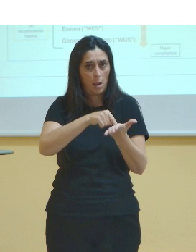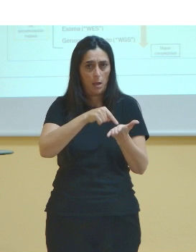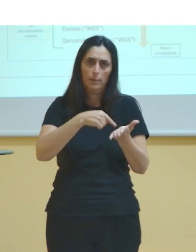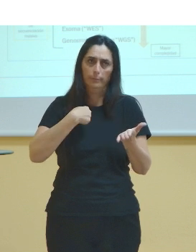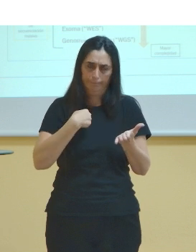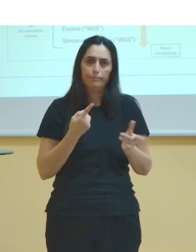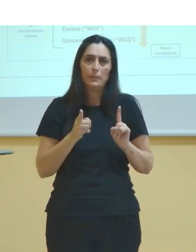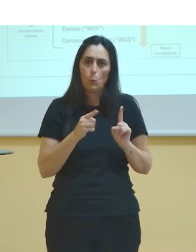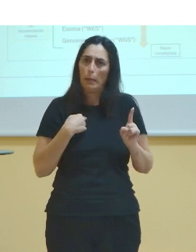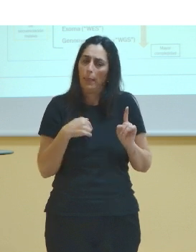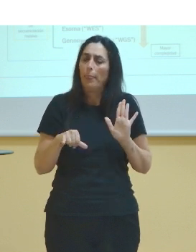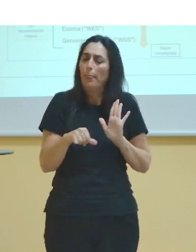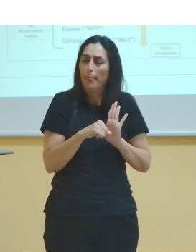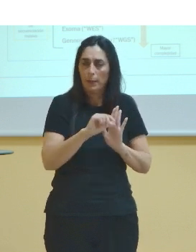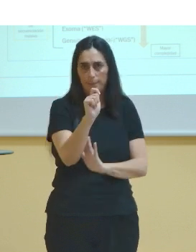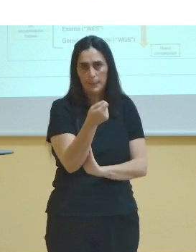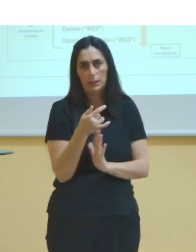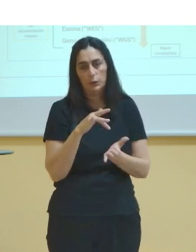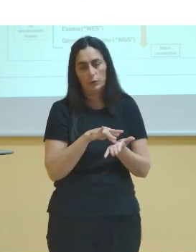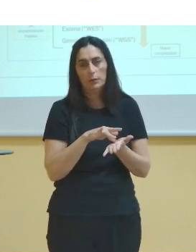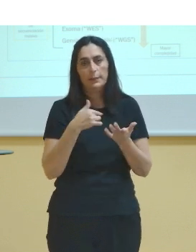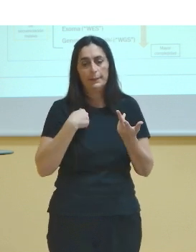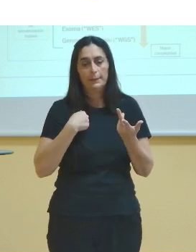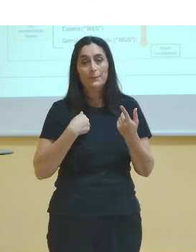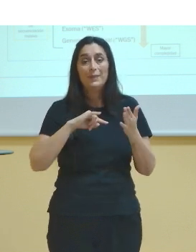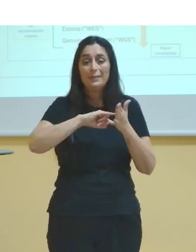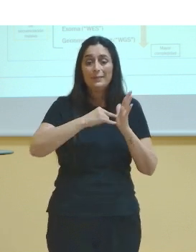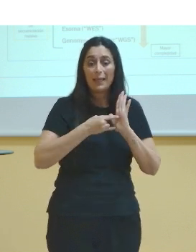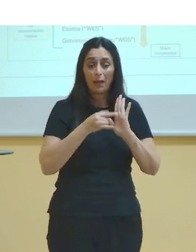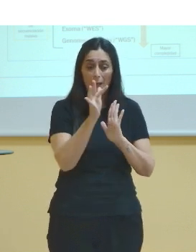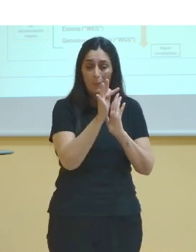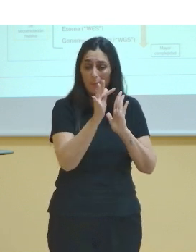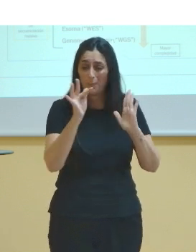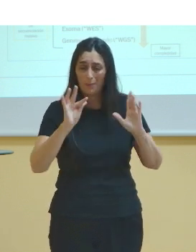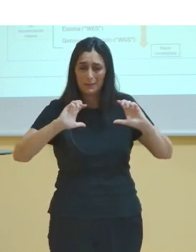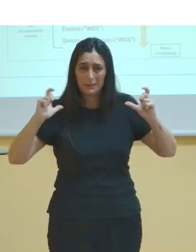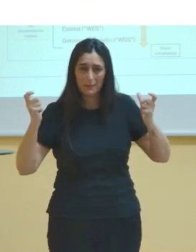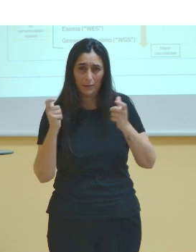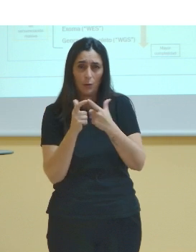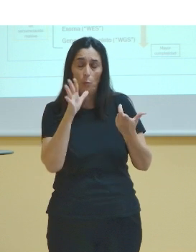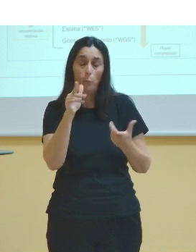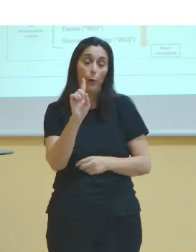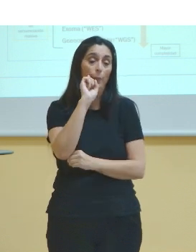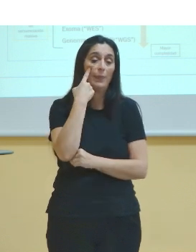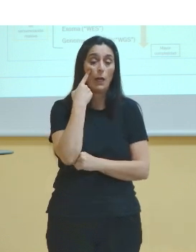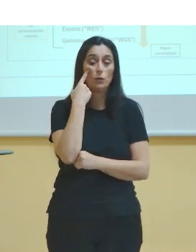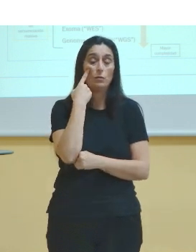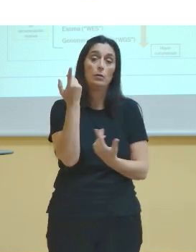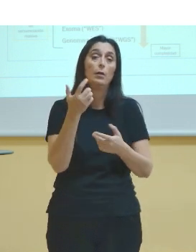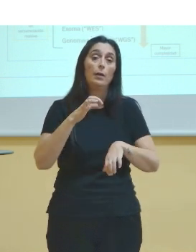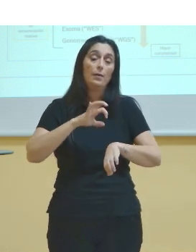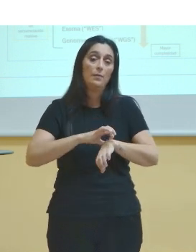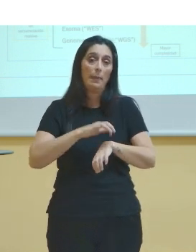ello, estamos cerca de ello. Las técnicas de secuenciación masiva, cuando son estos diagnósticos, claro, de enfermedades genéticas, las enfermedades